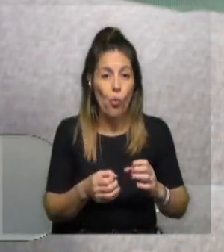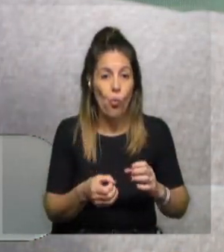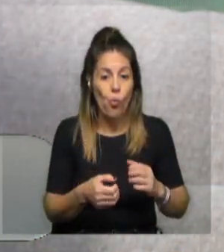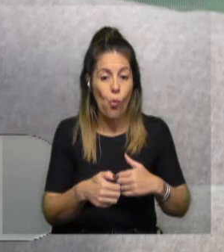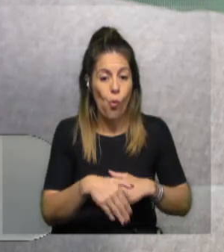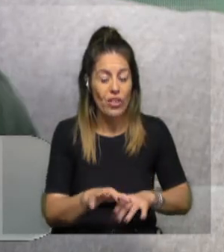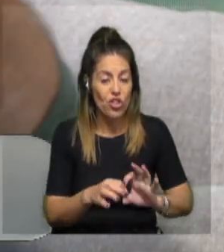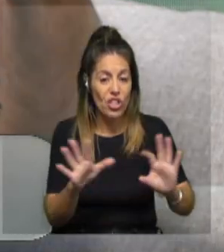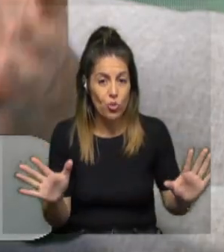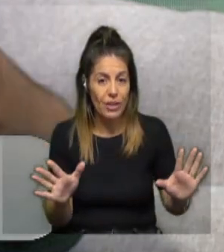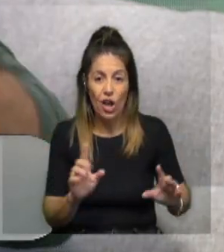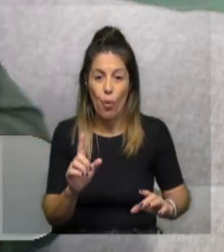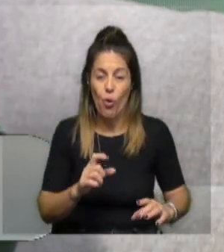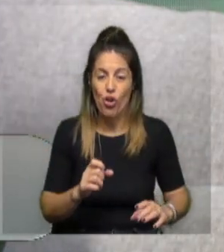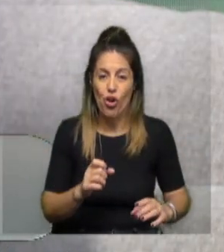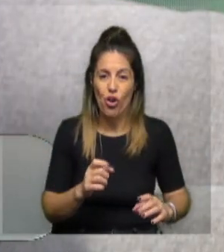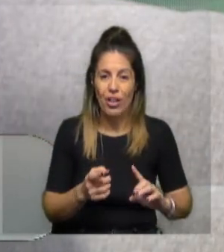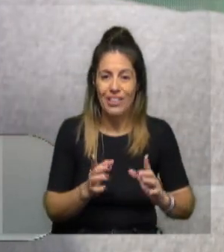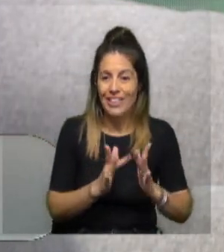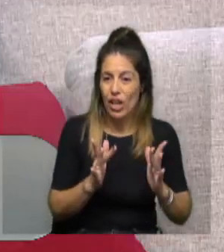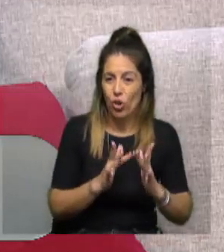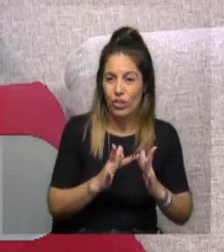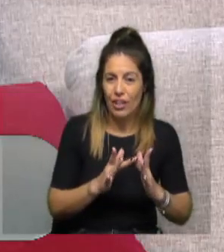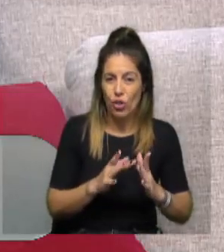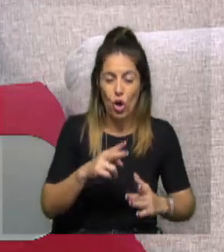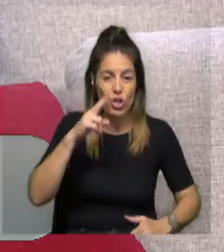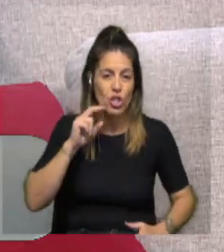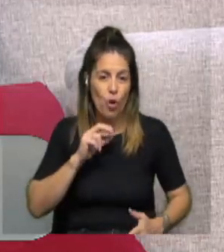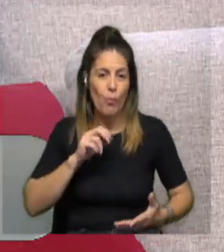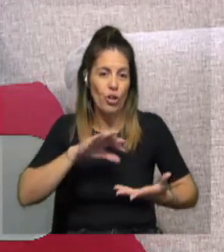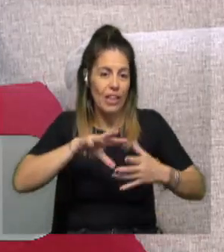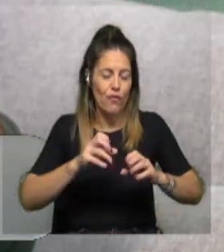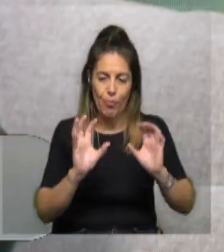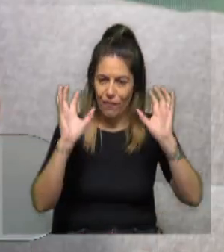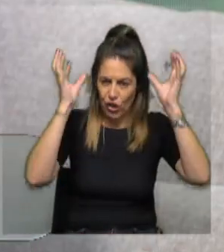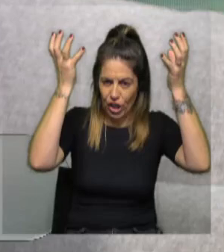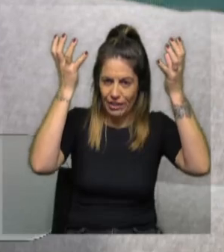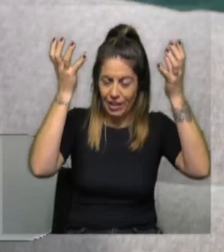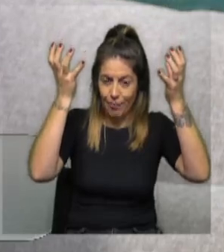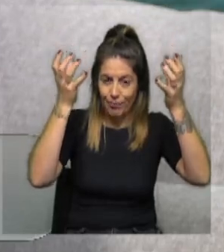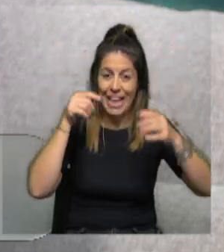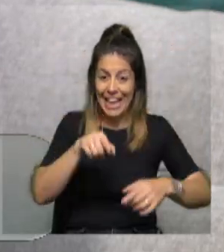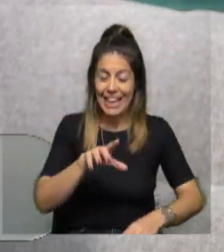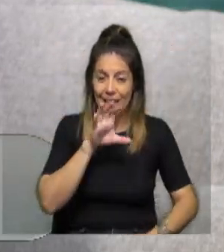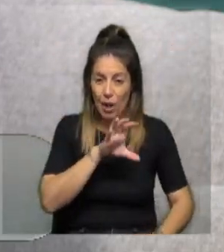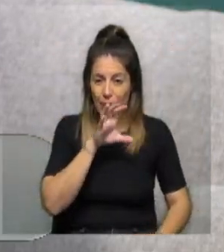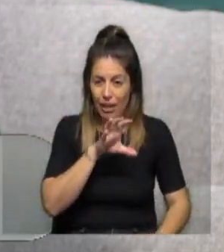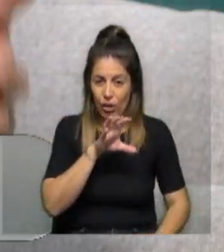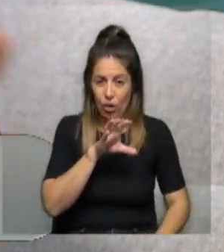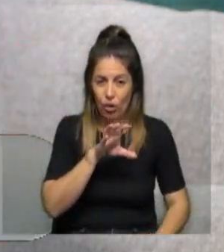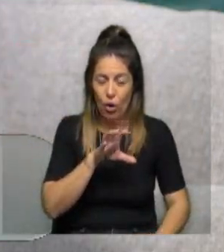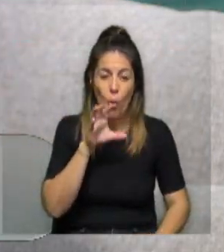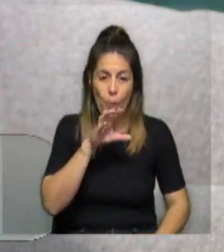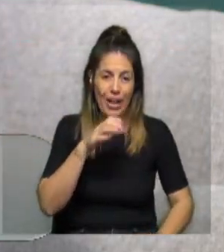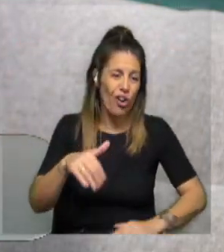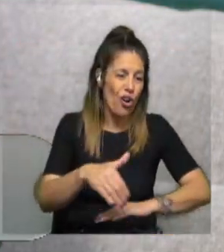producto de que no han sociabilizado con nada, se comportan de una manera un poco agresiva. De hecho, este perro un perro